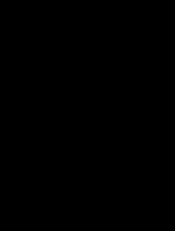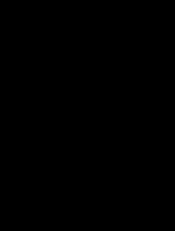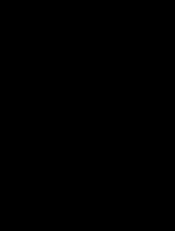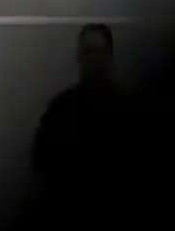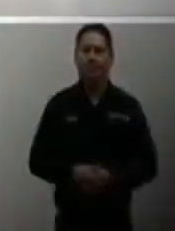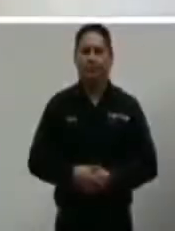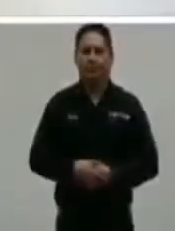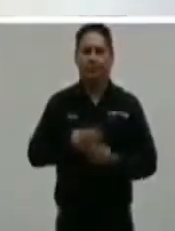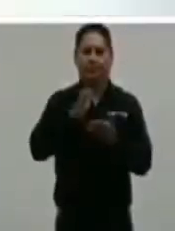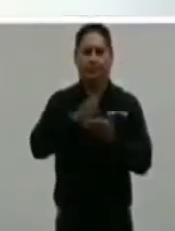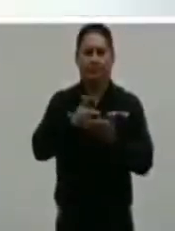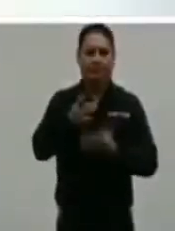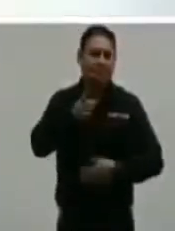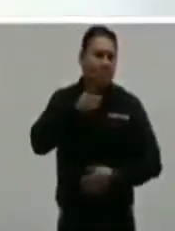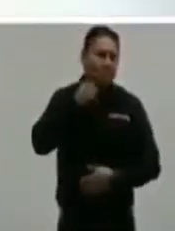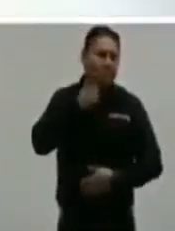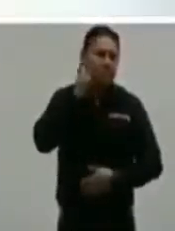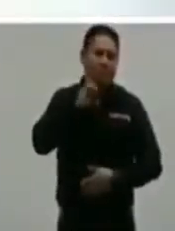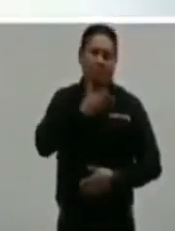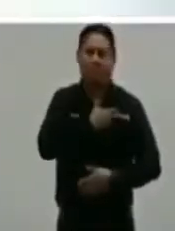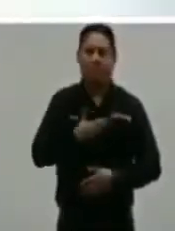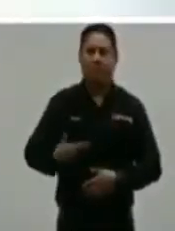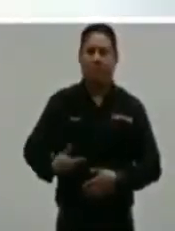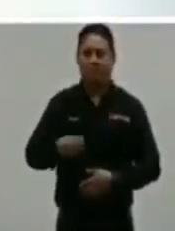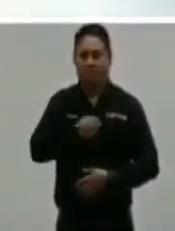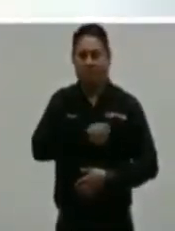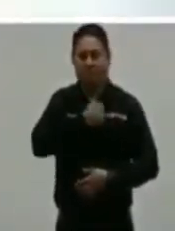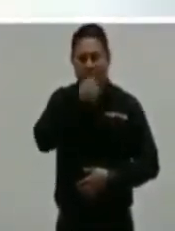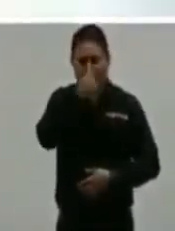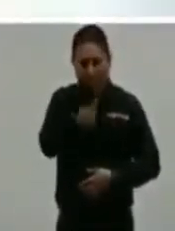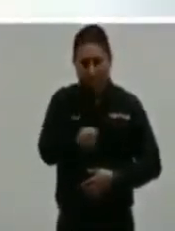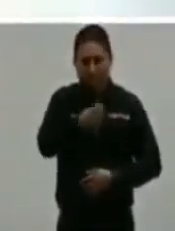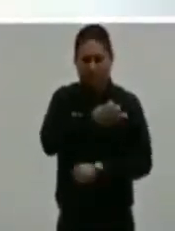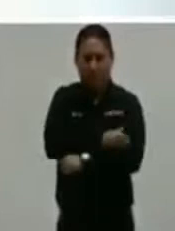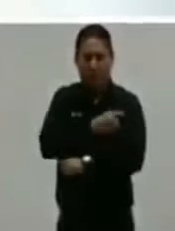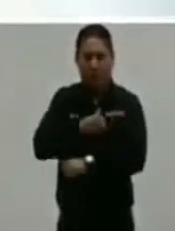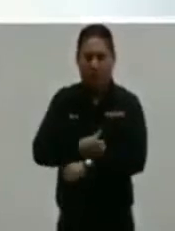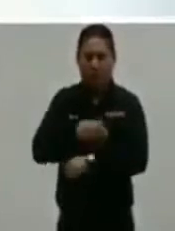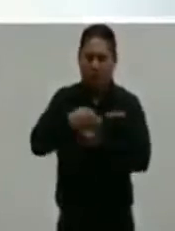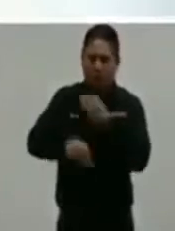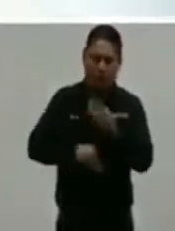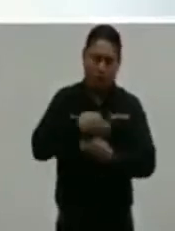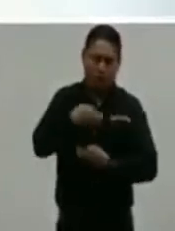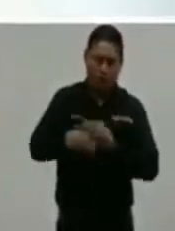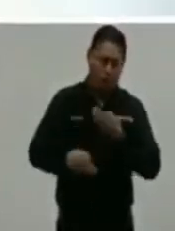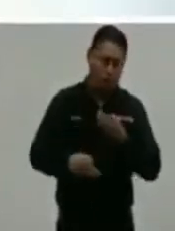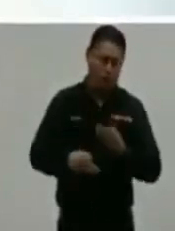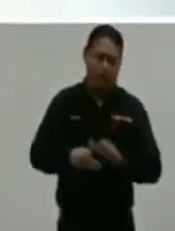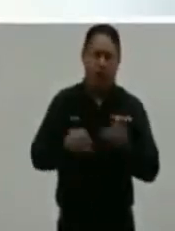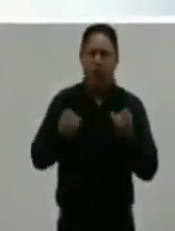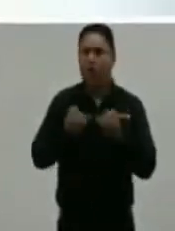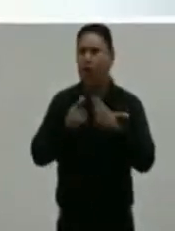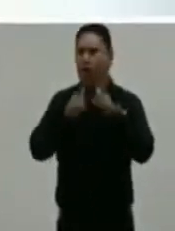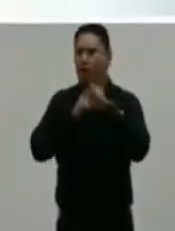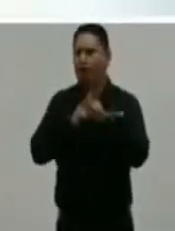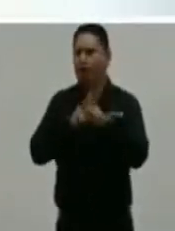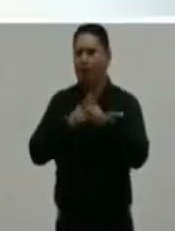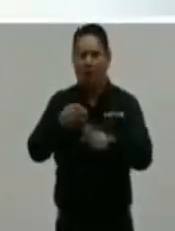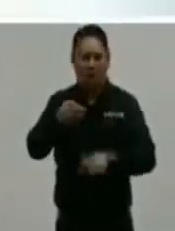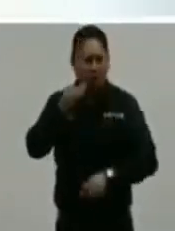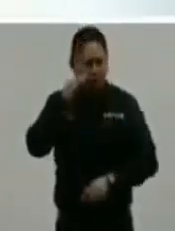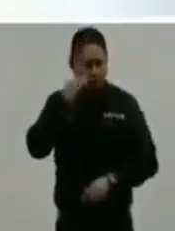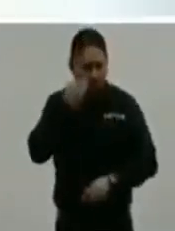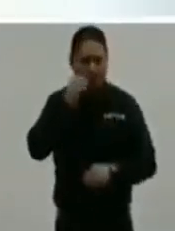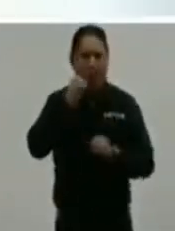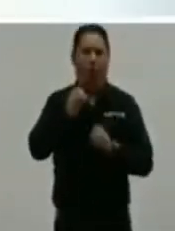Muchas gracias, diputada presidenta. Saludo con afecto a mis compañeros legisladores y a quienes nos siguen a través de estas